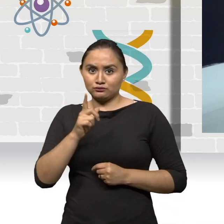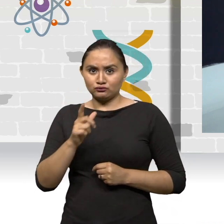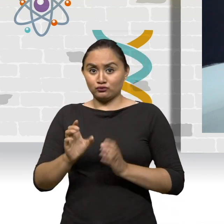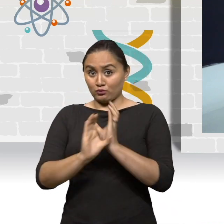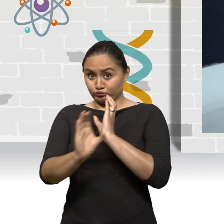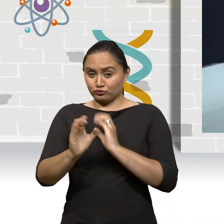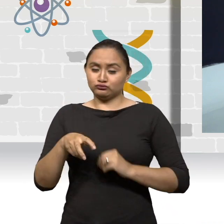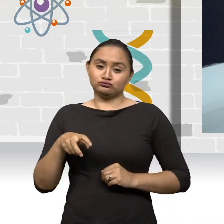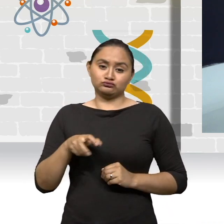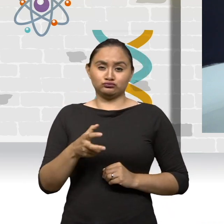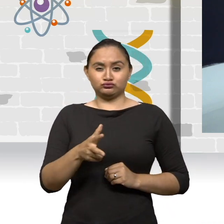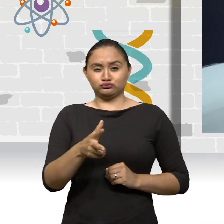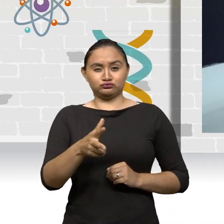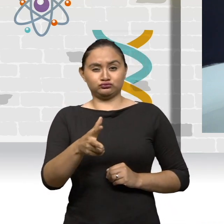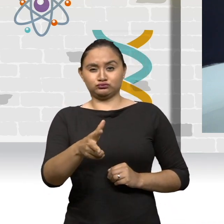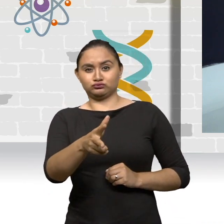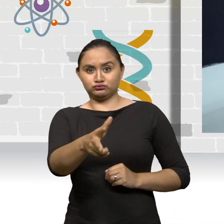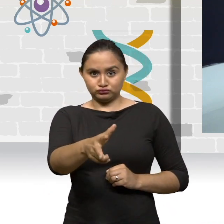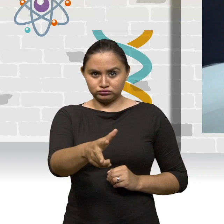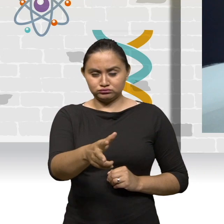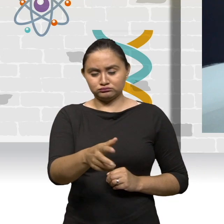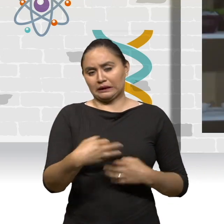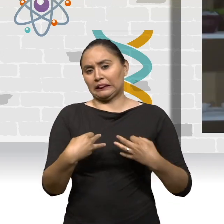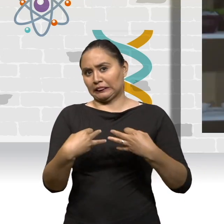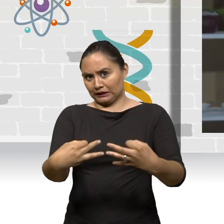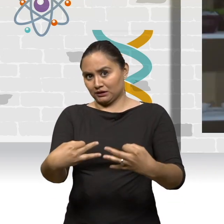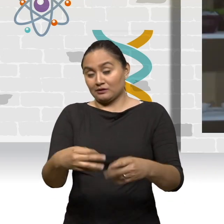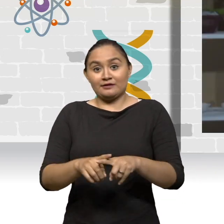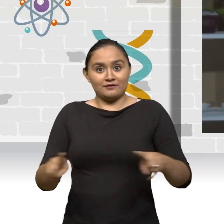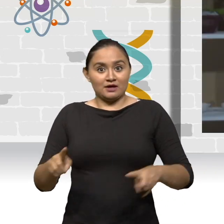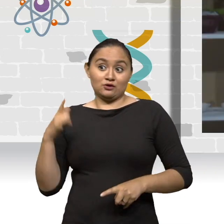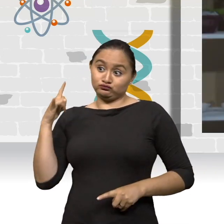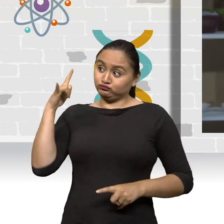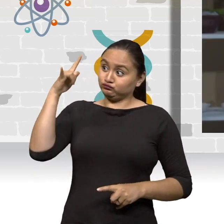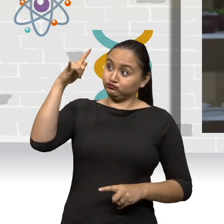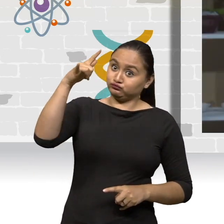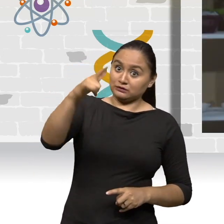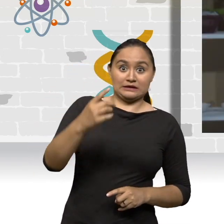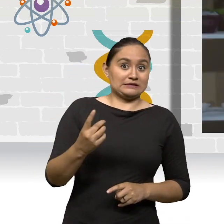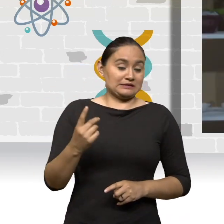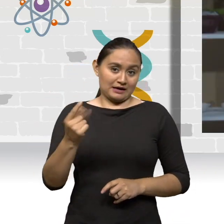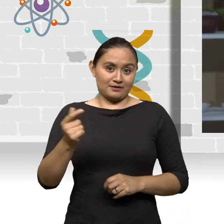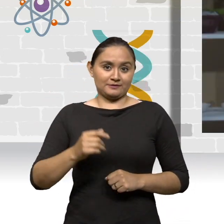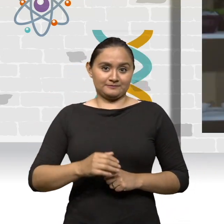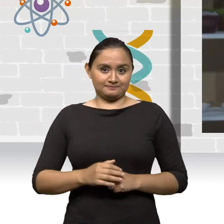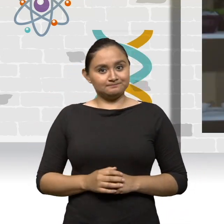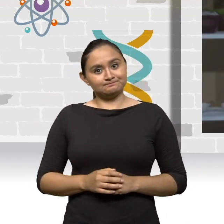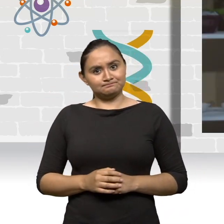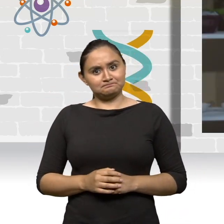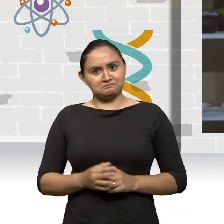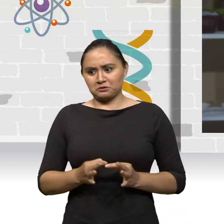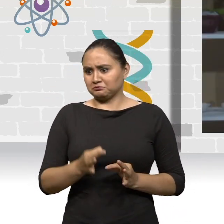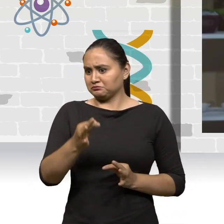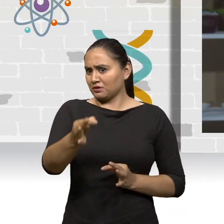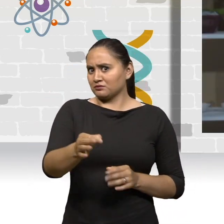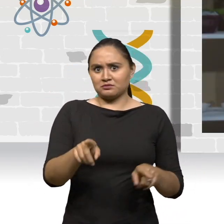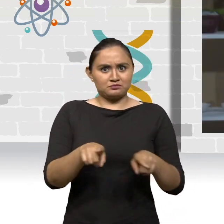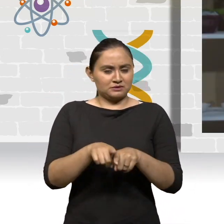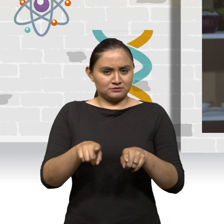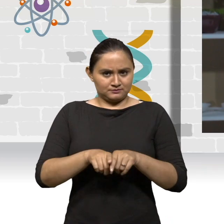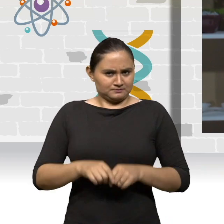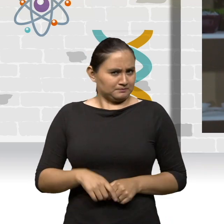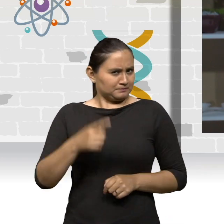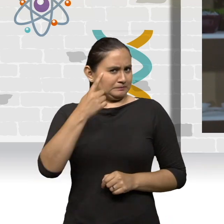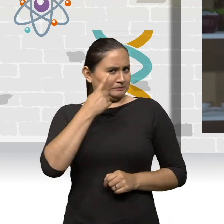en avión que por tierra, si recorro las mismas distancias. Ya hemos visto que moverse significa cambiar de posición, pero